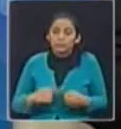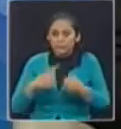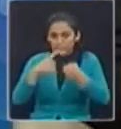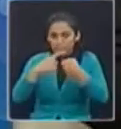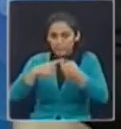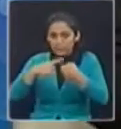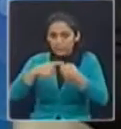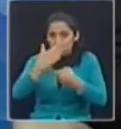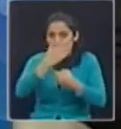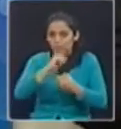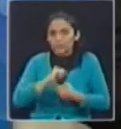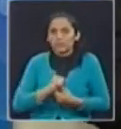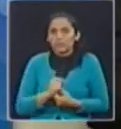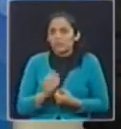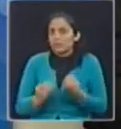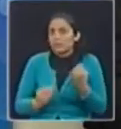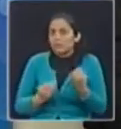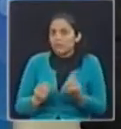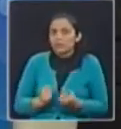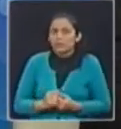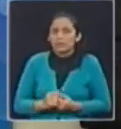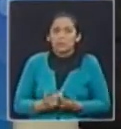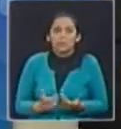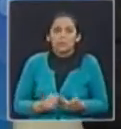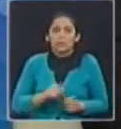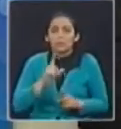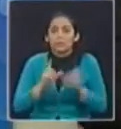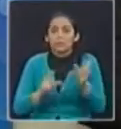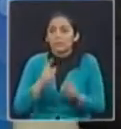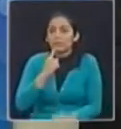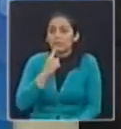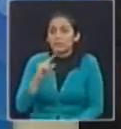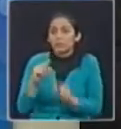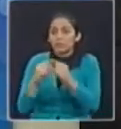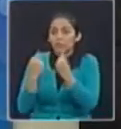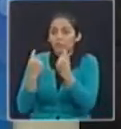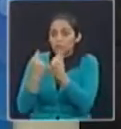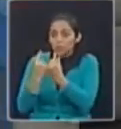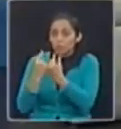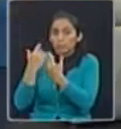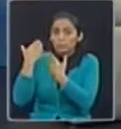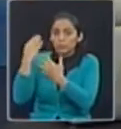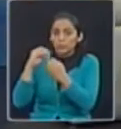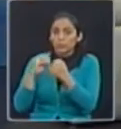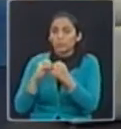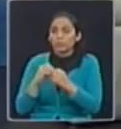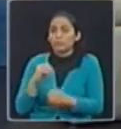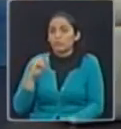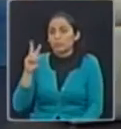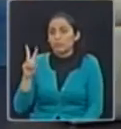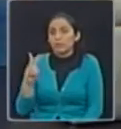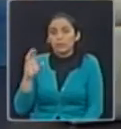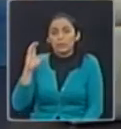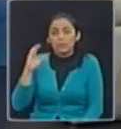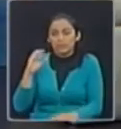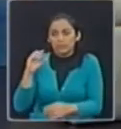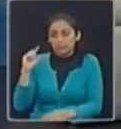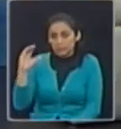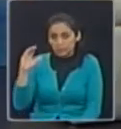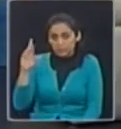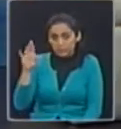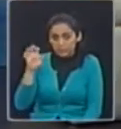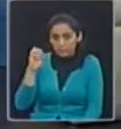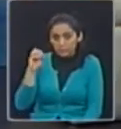que necesariamente el movimiento Creo tendrá que presentar un candidato a la alcaldía. ¿Y eso significa que no